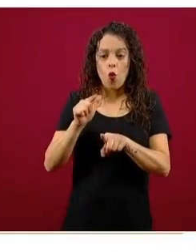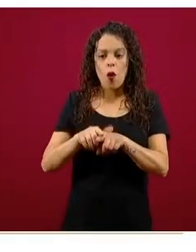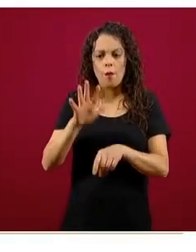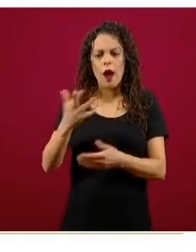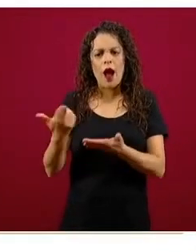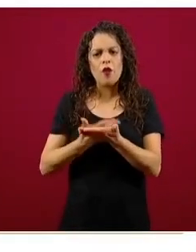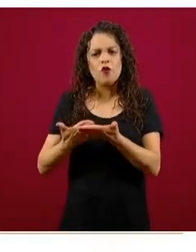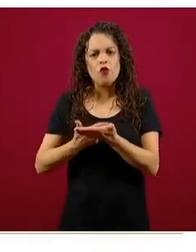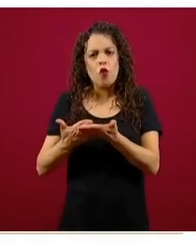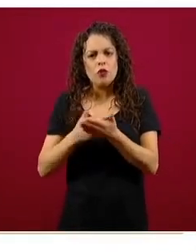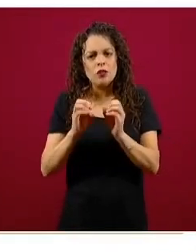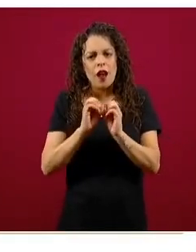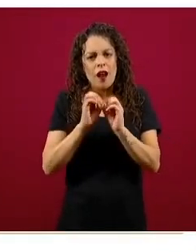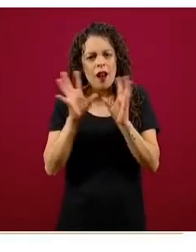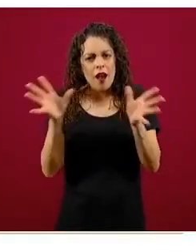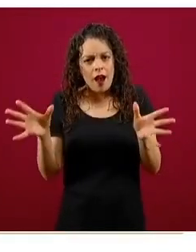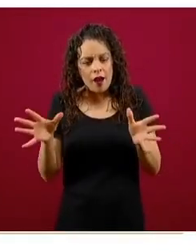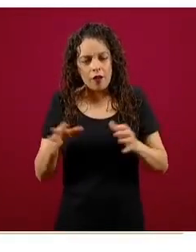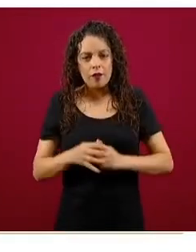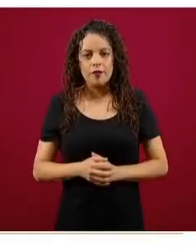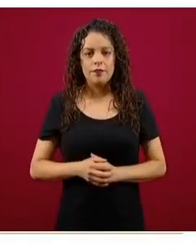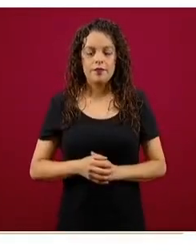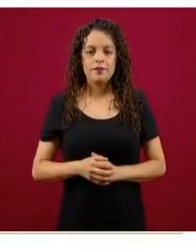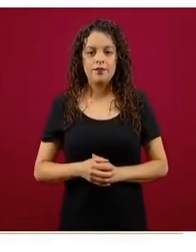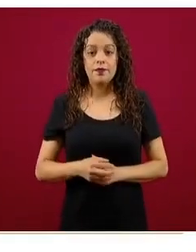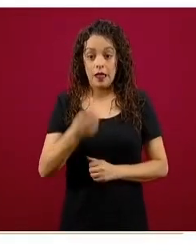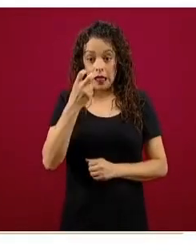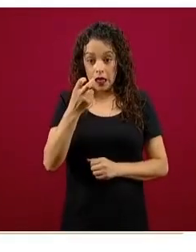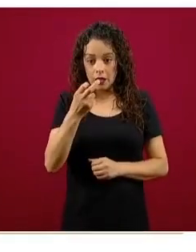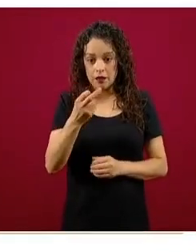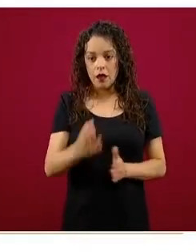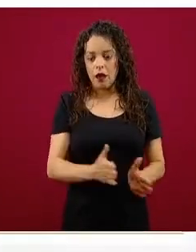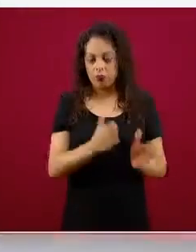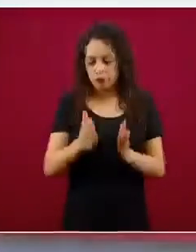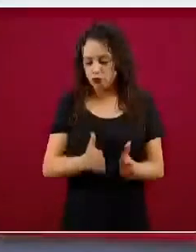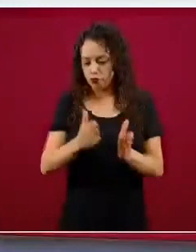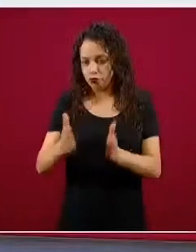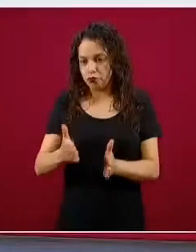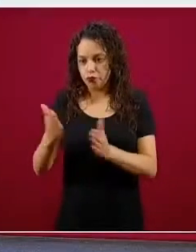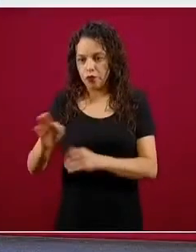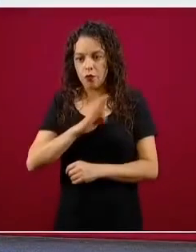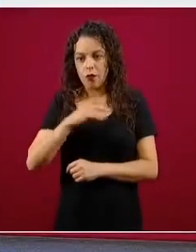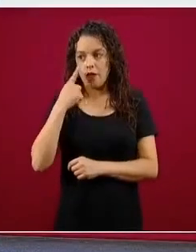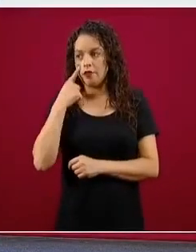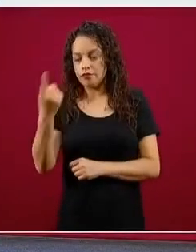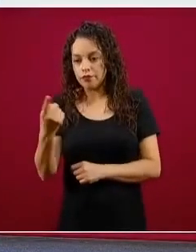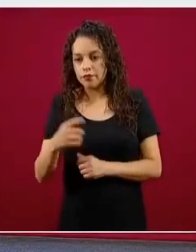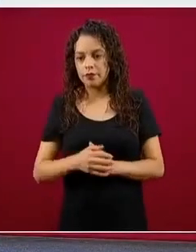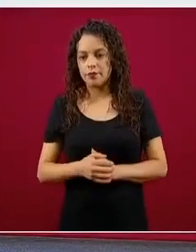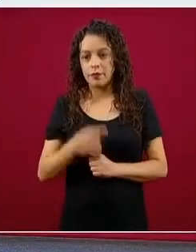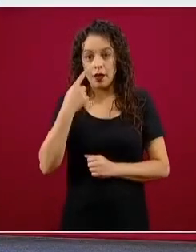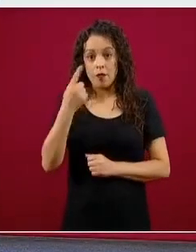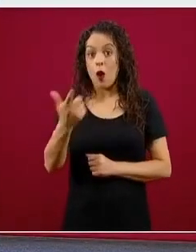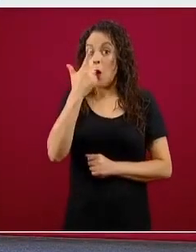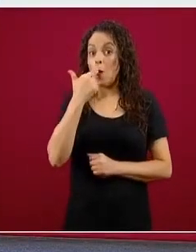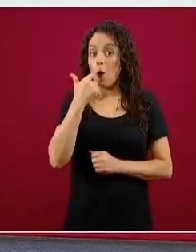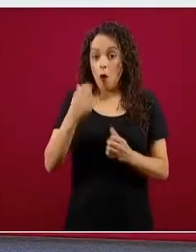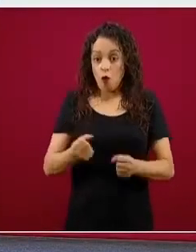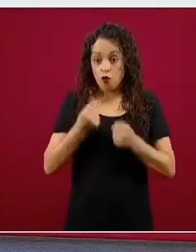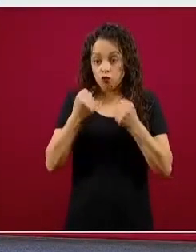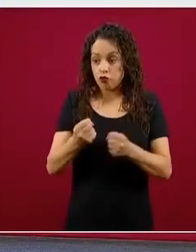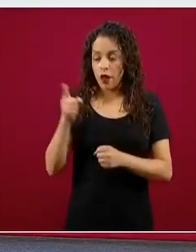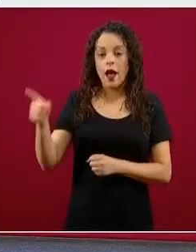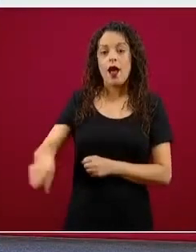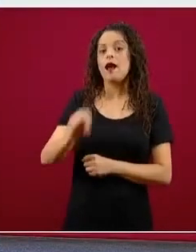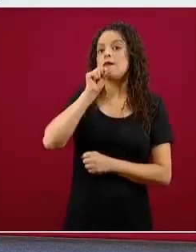pálido, y así sucesivamente. Esta es la de Jalisco, en rojo.